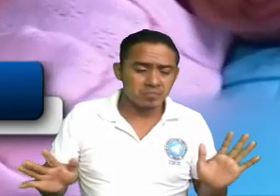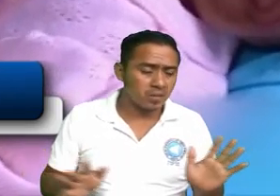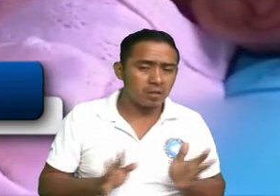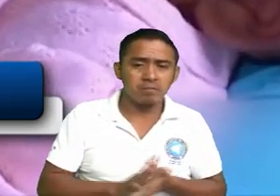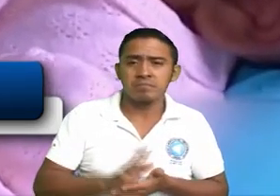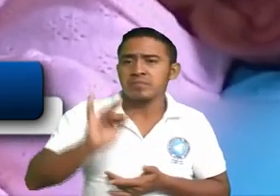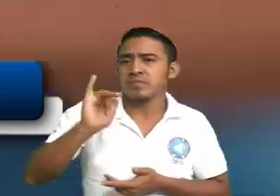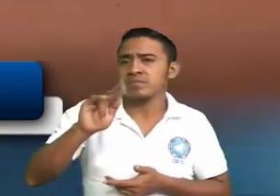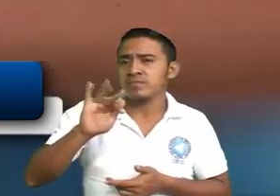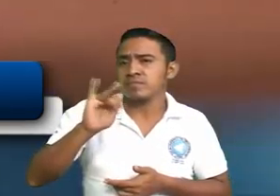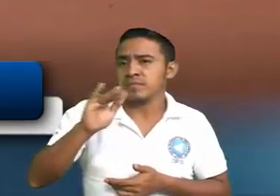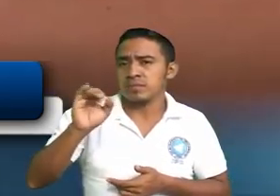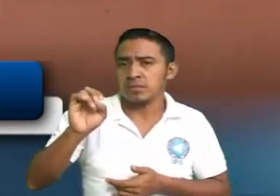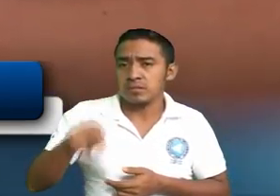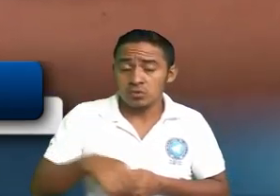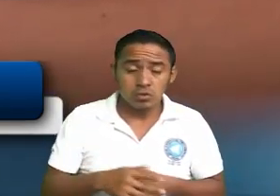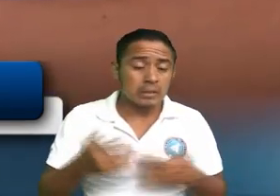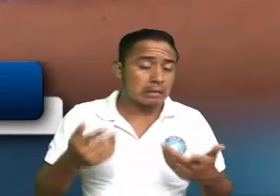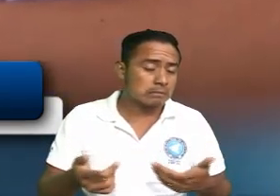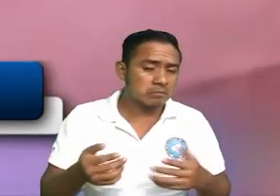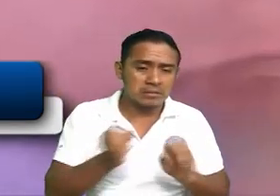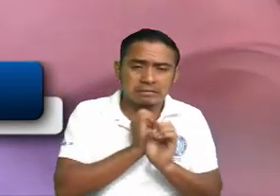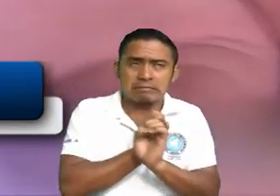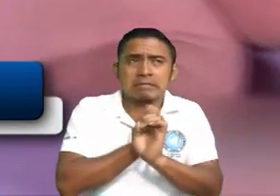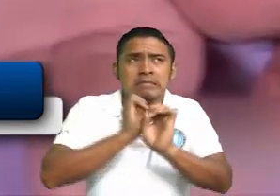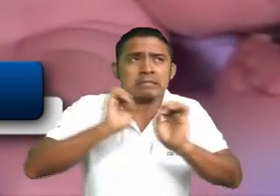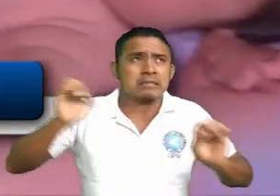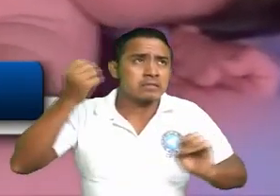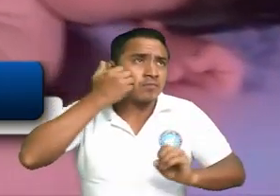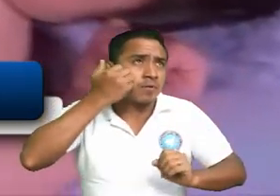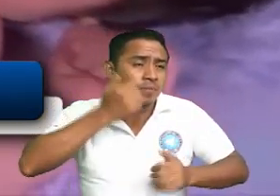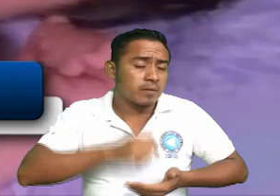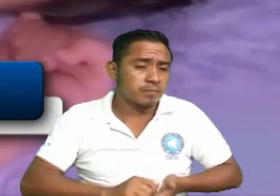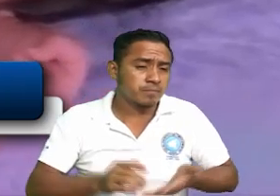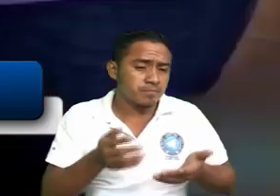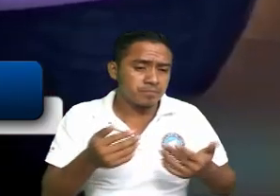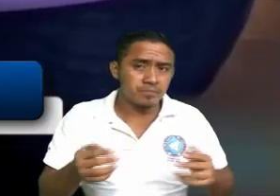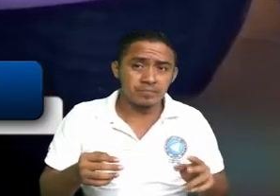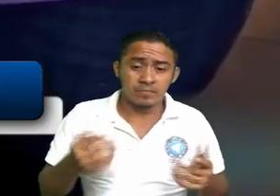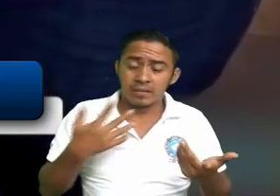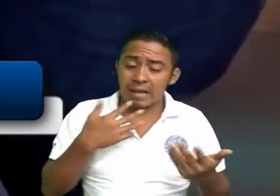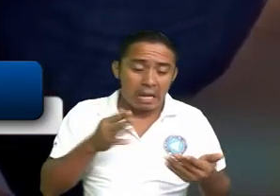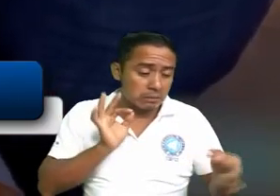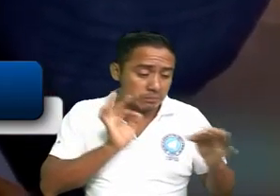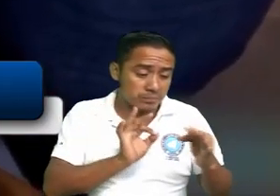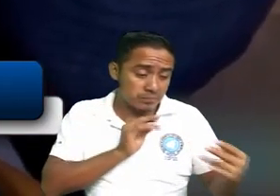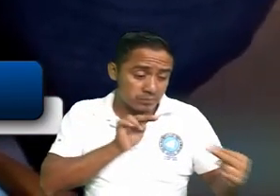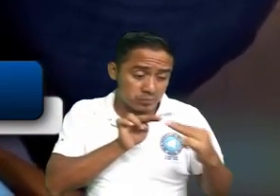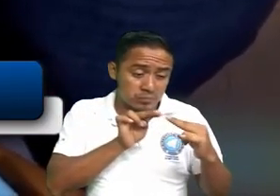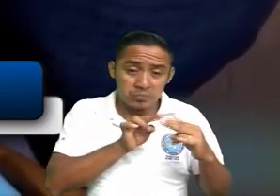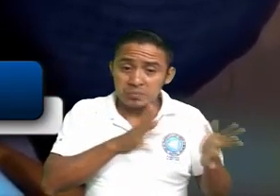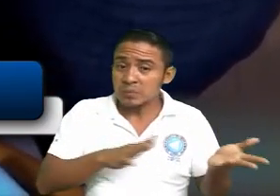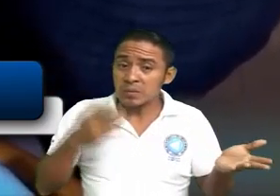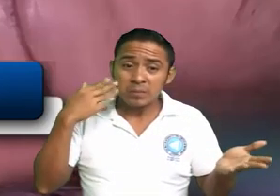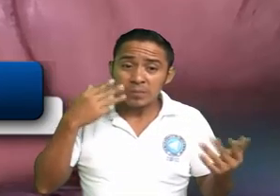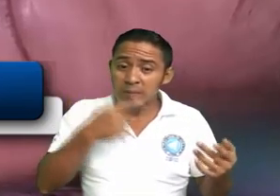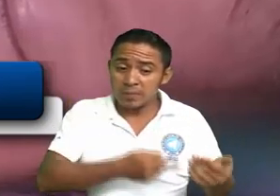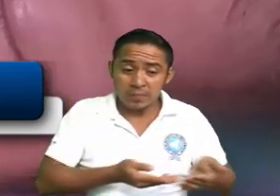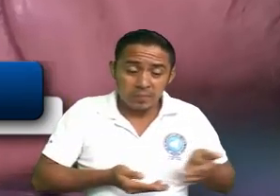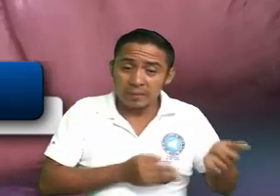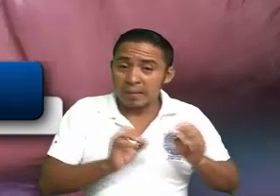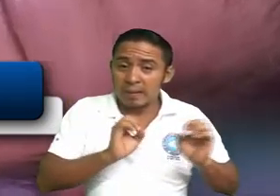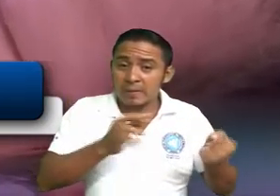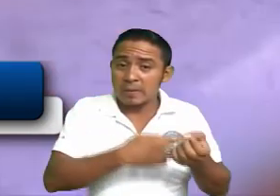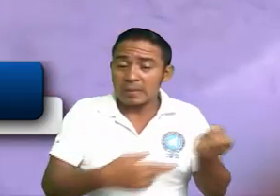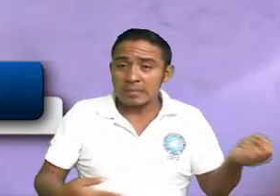va a incrementar en la sangre y algunos bebés necesitan hospitalización. Sin embargo, el bebé que es un bebé sano, que no